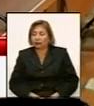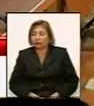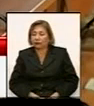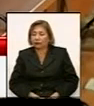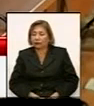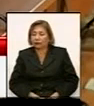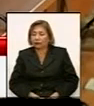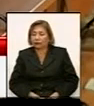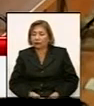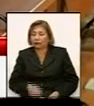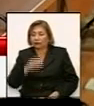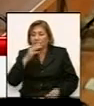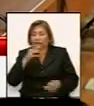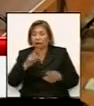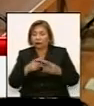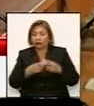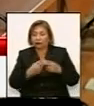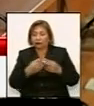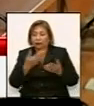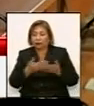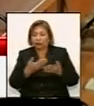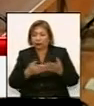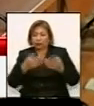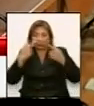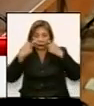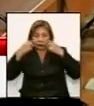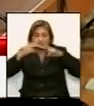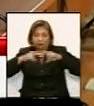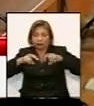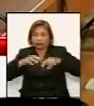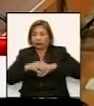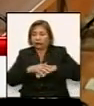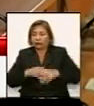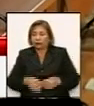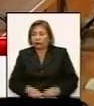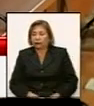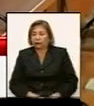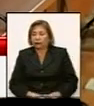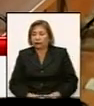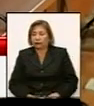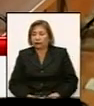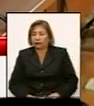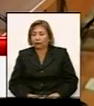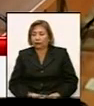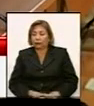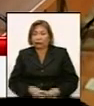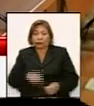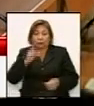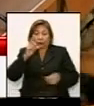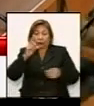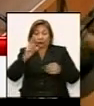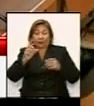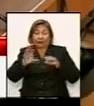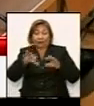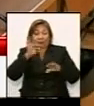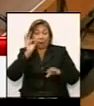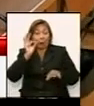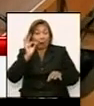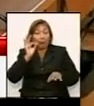Bueno, y ahorita vamos a hablar de los principales hallazgos de la investigación. Sí. Bueno, el primer hallazgo importante es